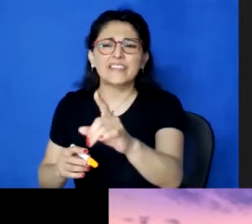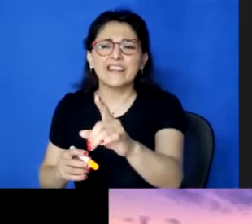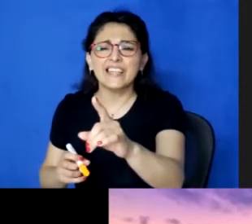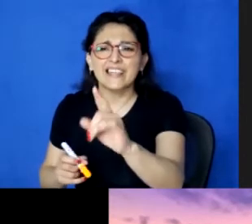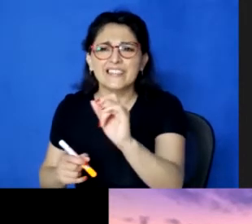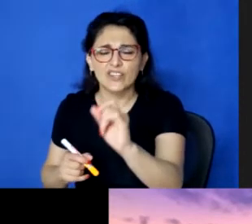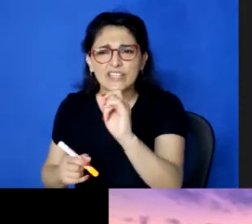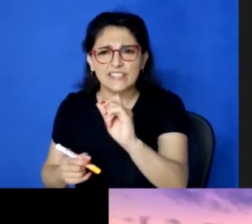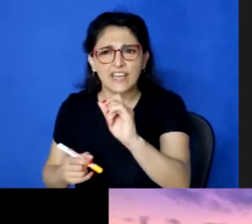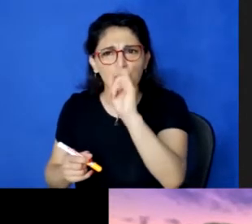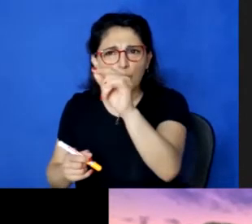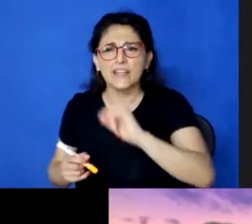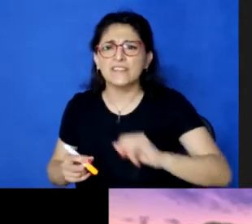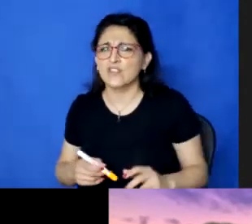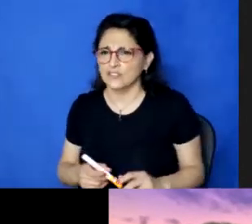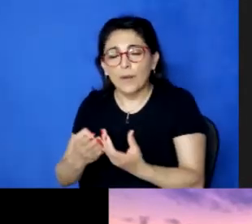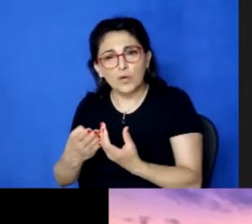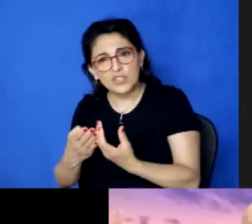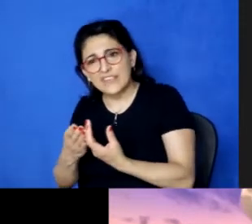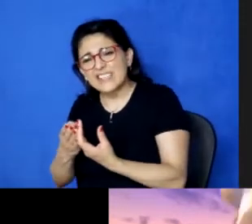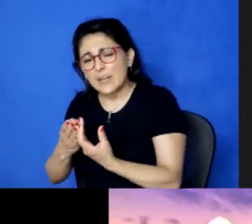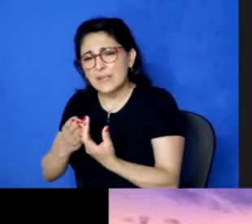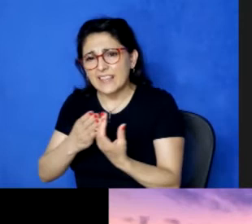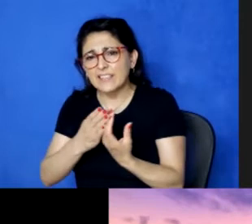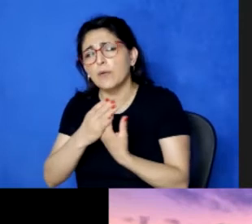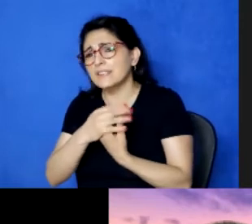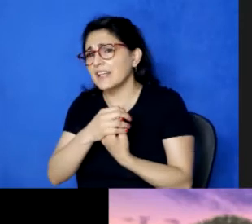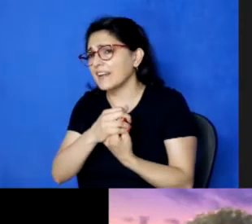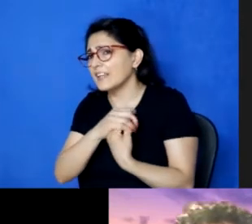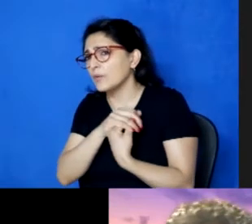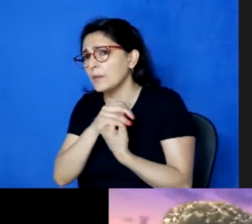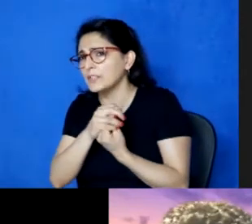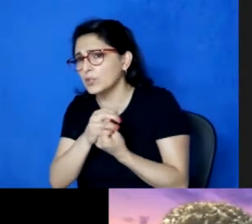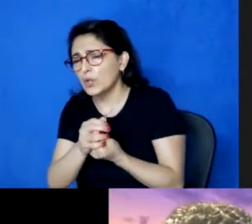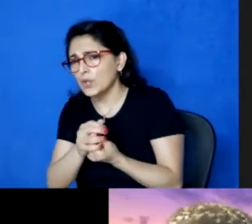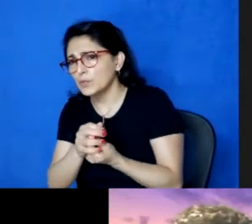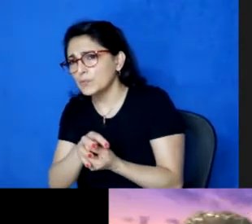parece fantástica la decisión esa, ¿eh? Muy buena decisión. ¿Vos, Adrián, ya pensaste cómo vas a encarar el